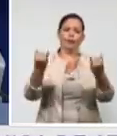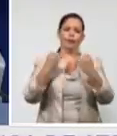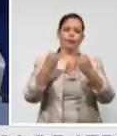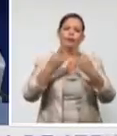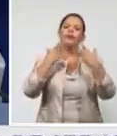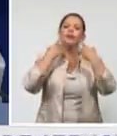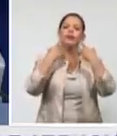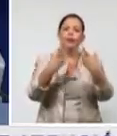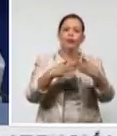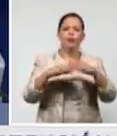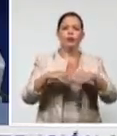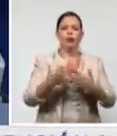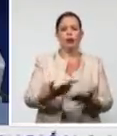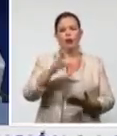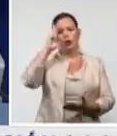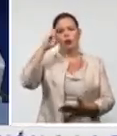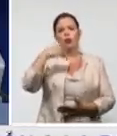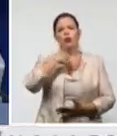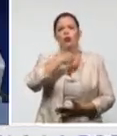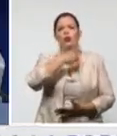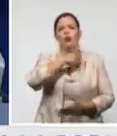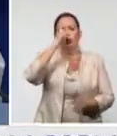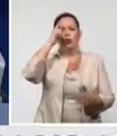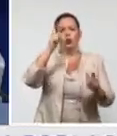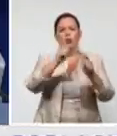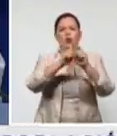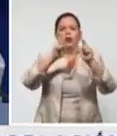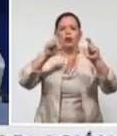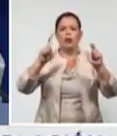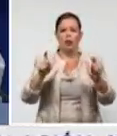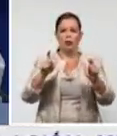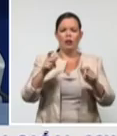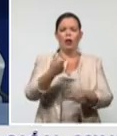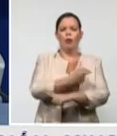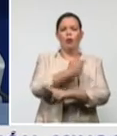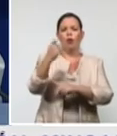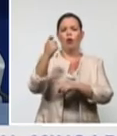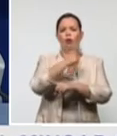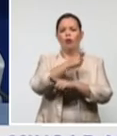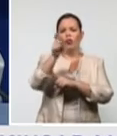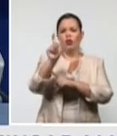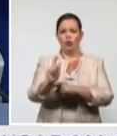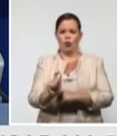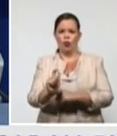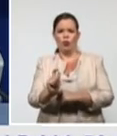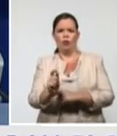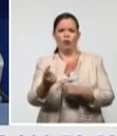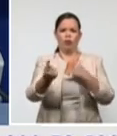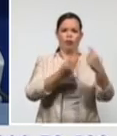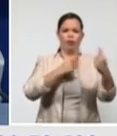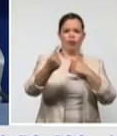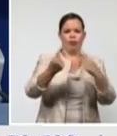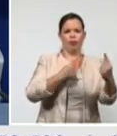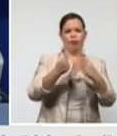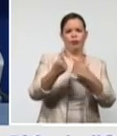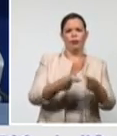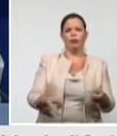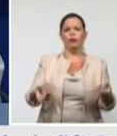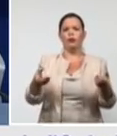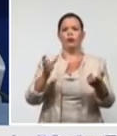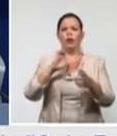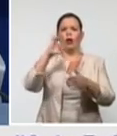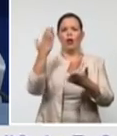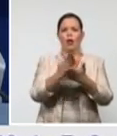del doctor en ciencias Juan Carlos Garnier, profesor consultante del Colegio de la Defensa Civil, que nos